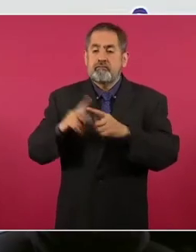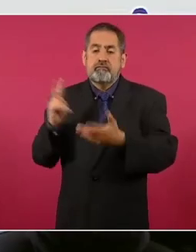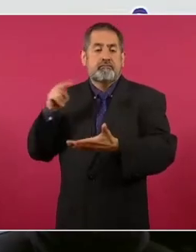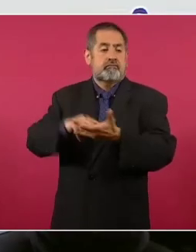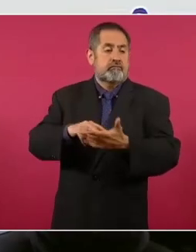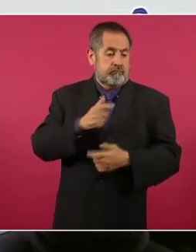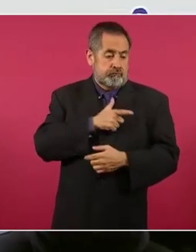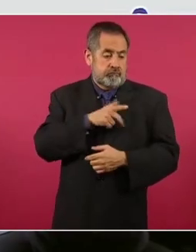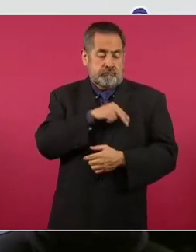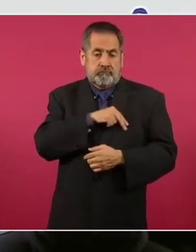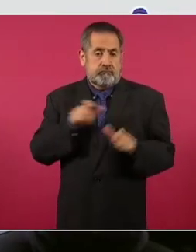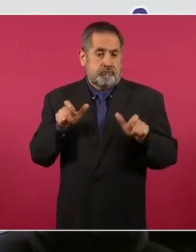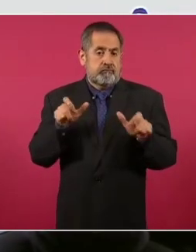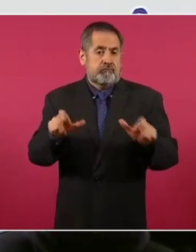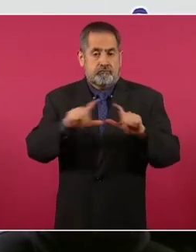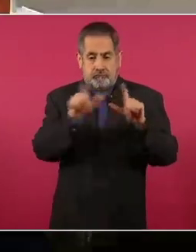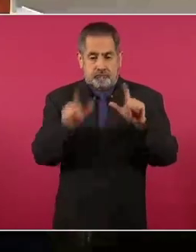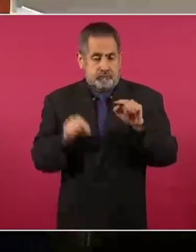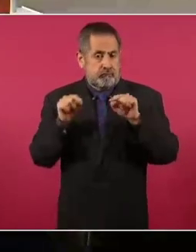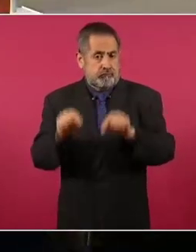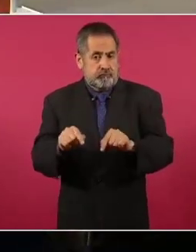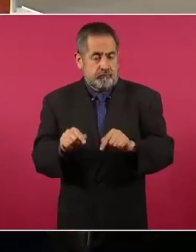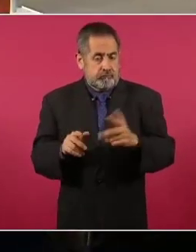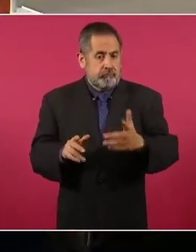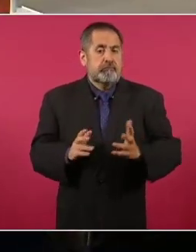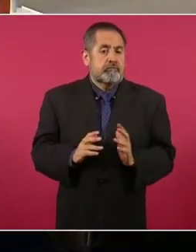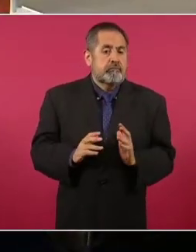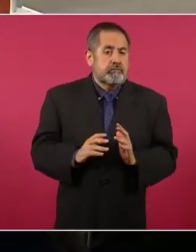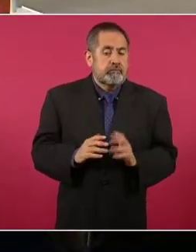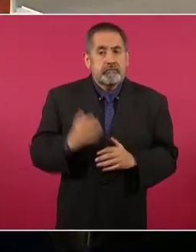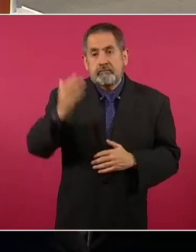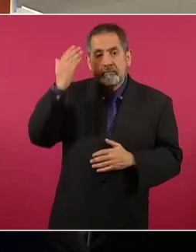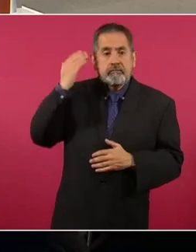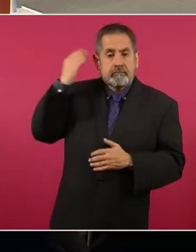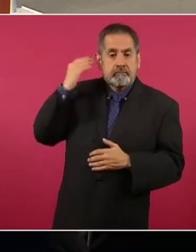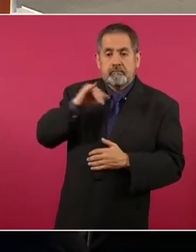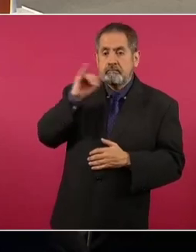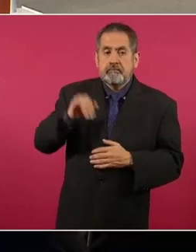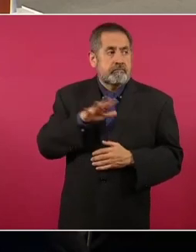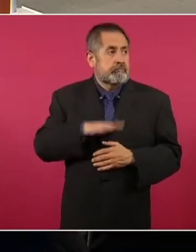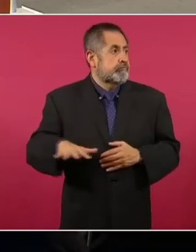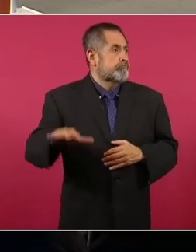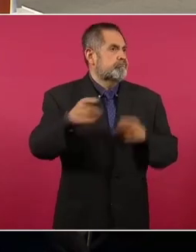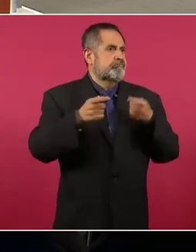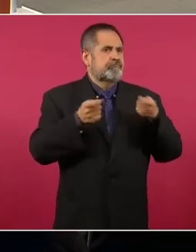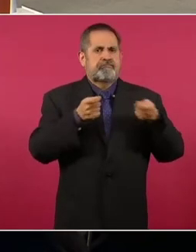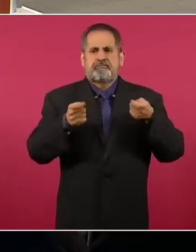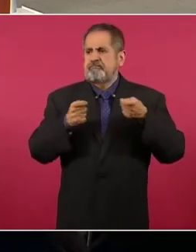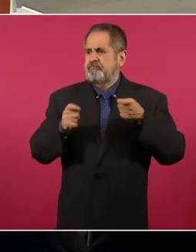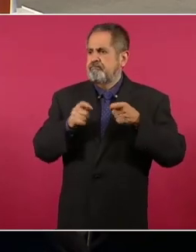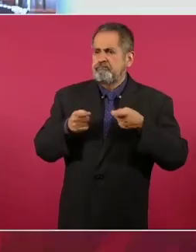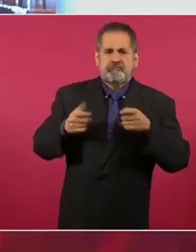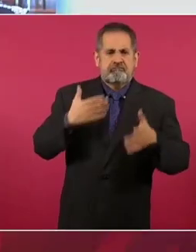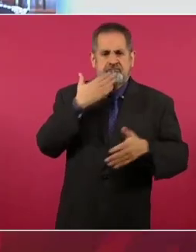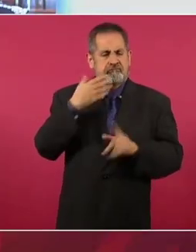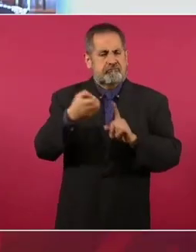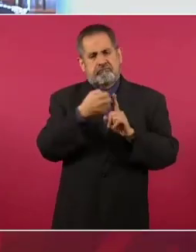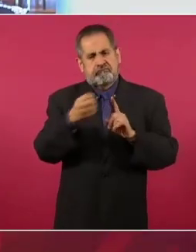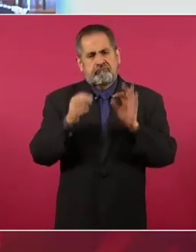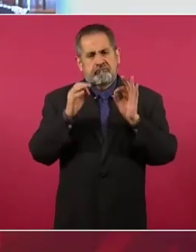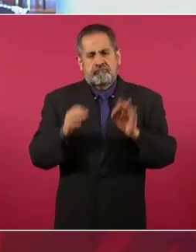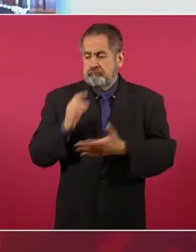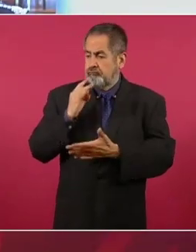cambio porque el gobierno de la República nunca había tenido el control territorial de todo el país con un